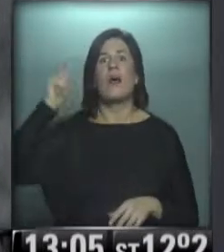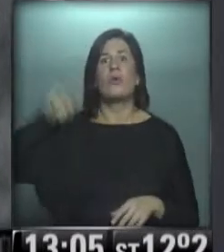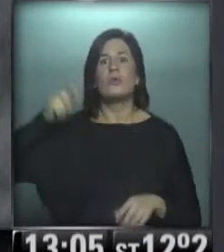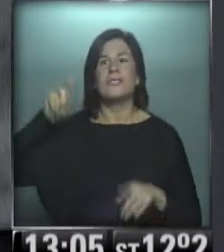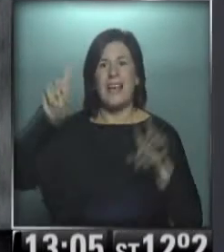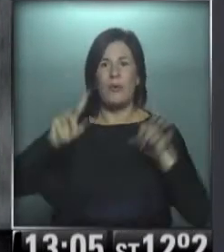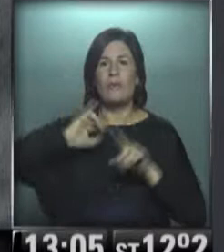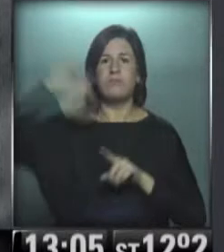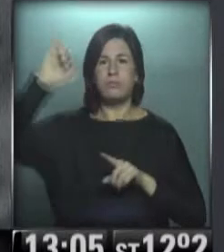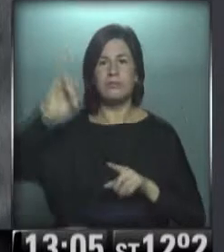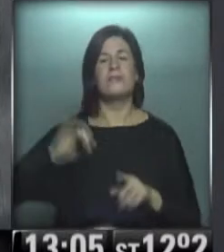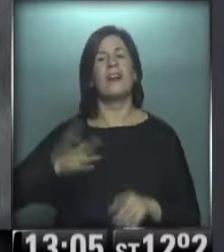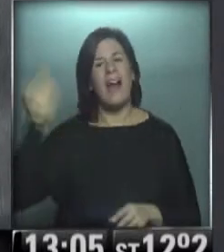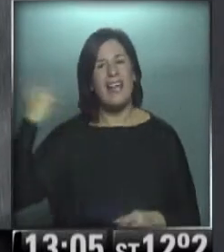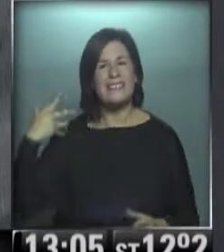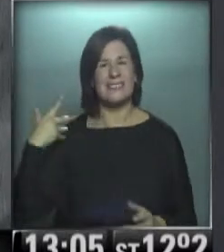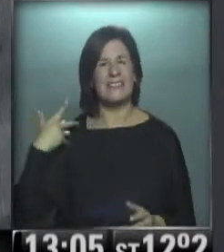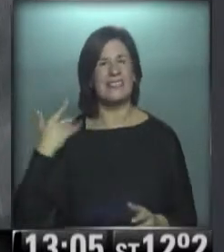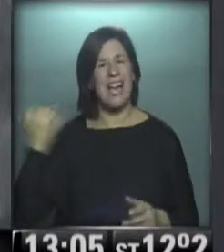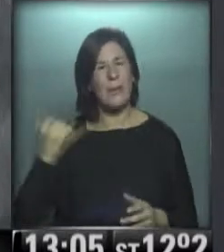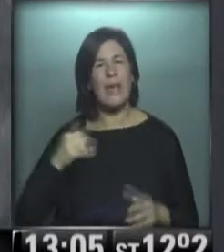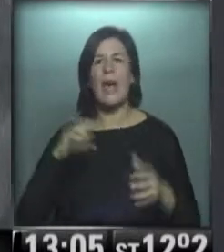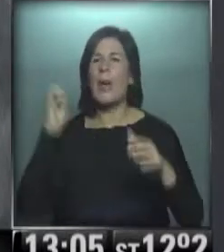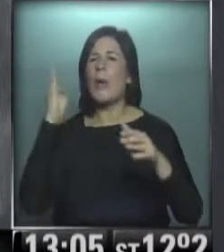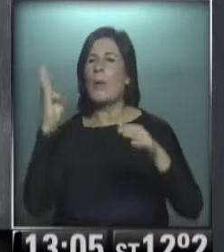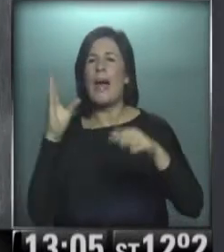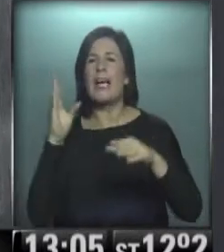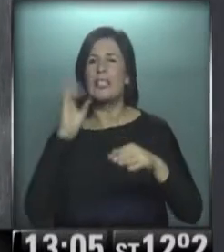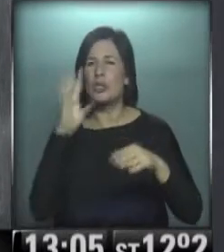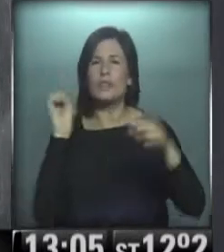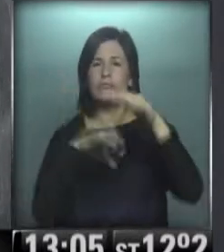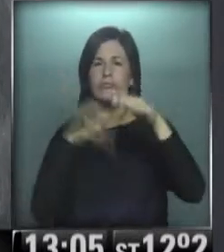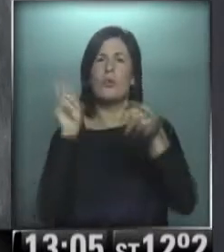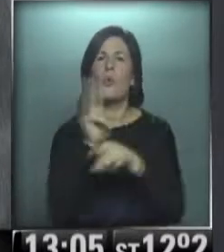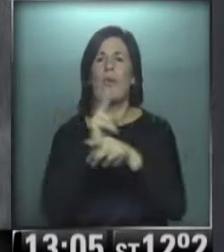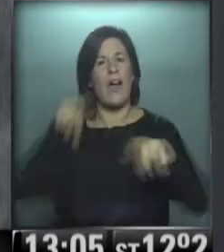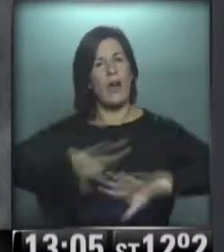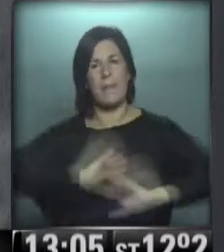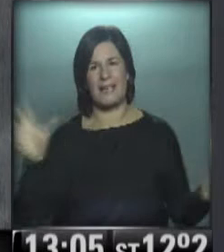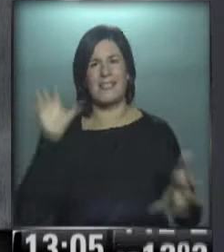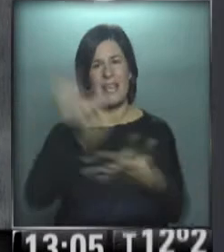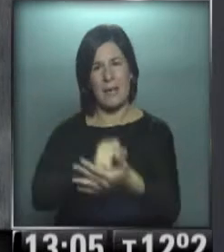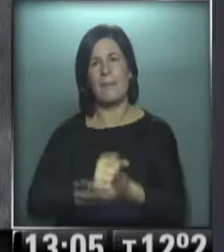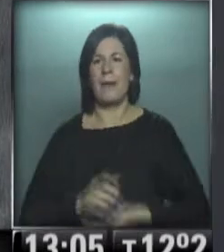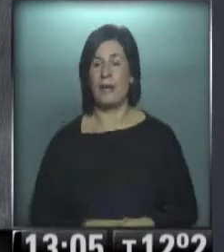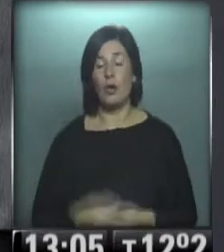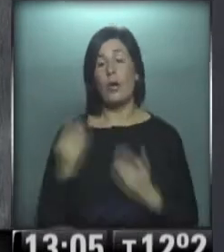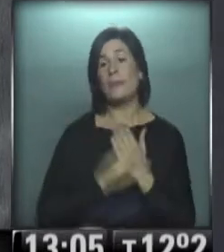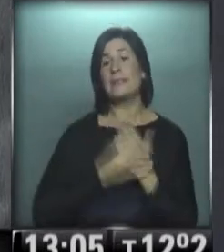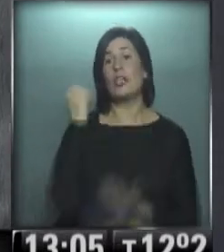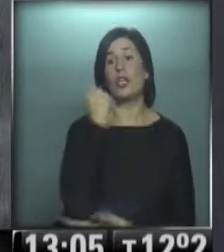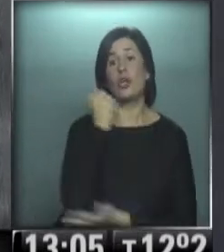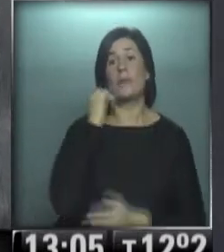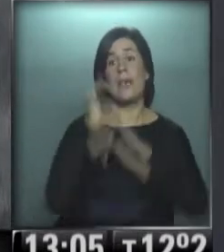York decidió levantar la medida cautelar que impedía el embargo de bienes argentinos en el exterior. Por este motivo, el Ministerio de Economía, a través de un